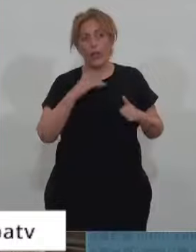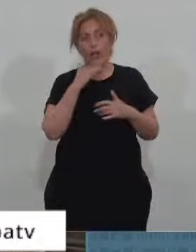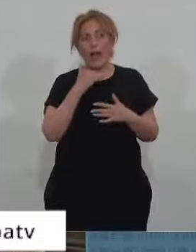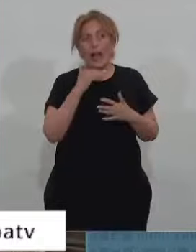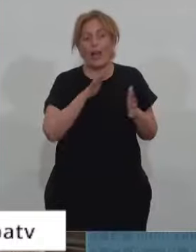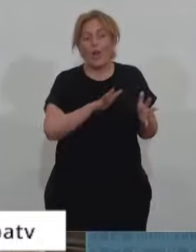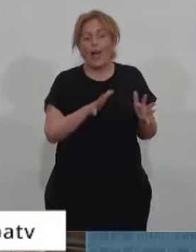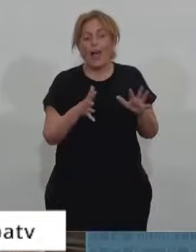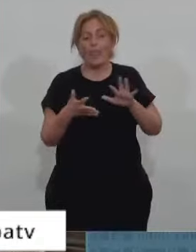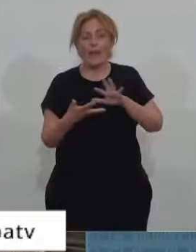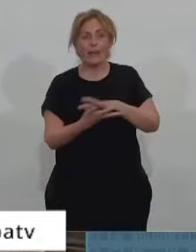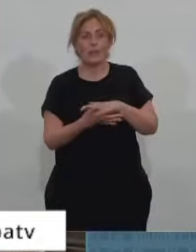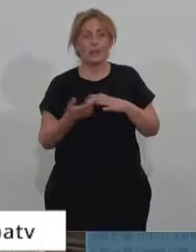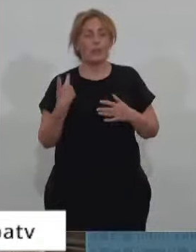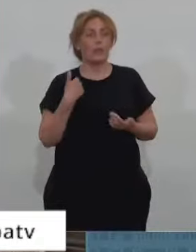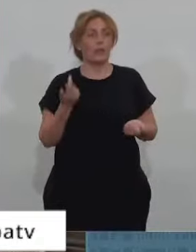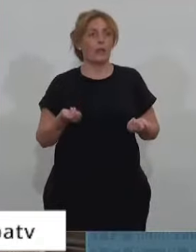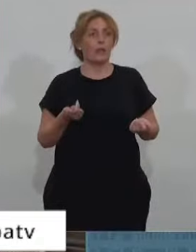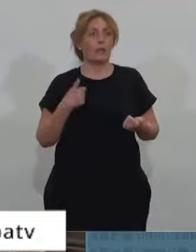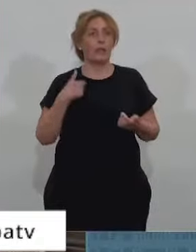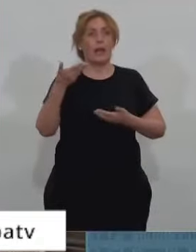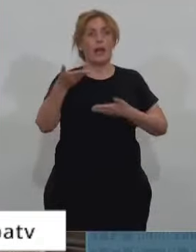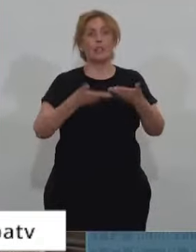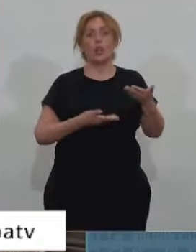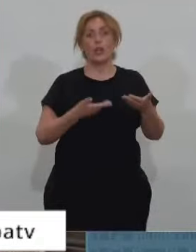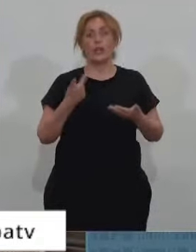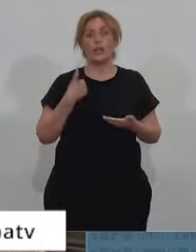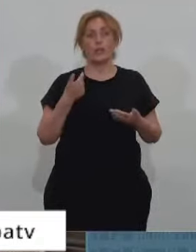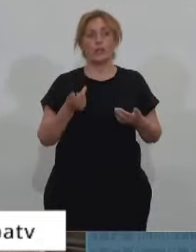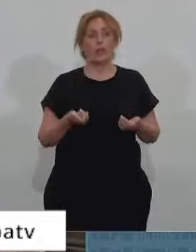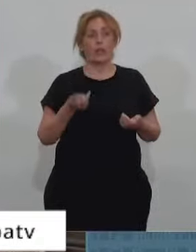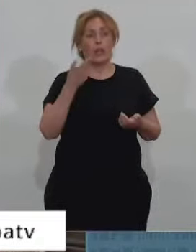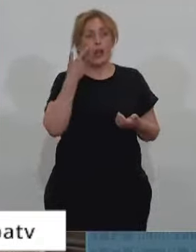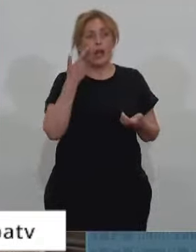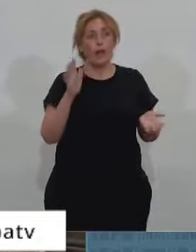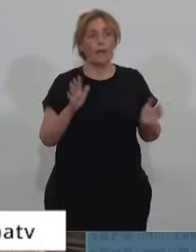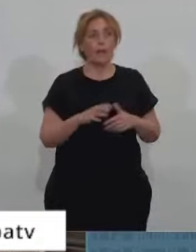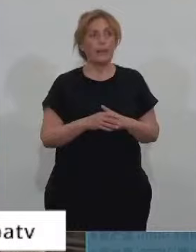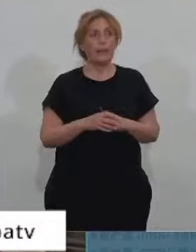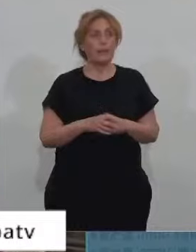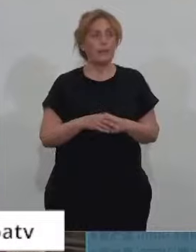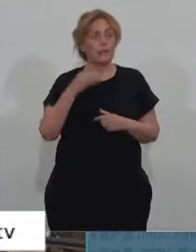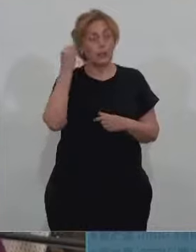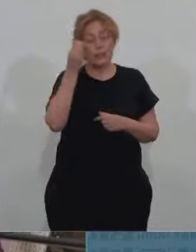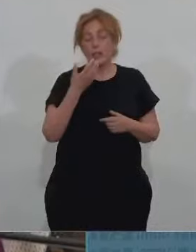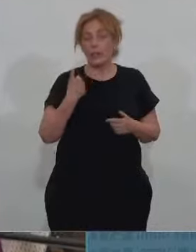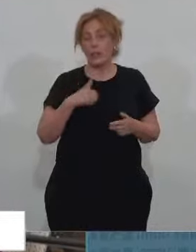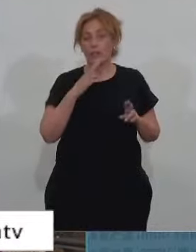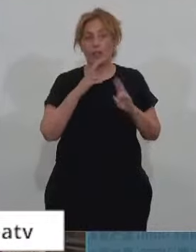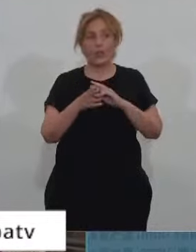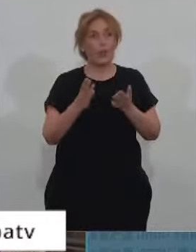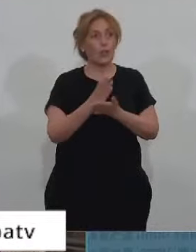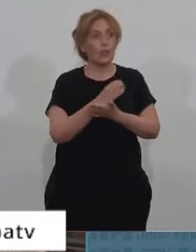teníamos sobre la mesa. Y creo que con esto le he contestado a todas sus preguntas. ¿Si me ha quedado algo?